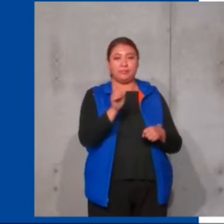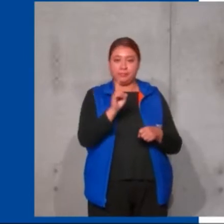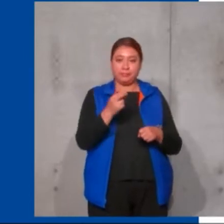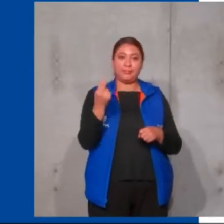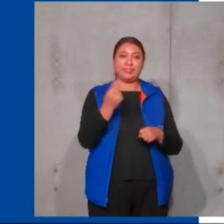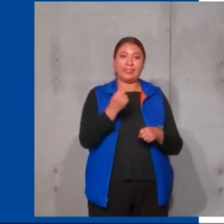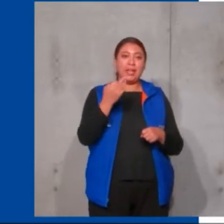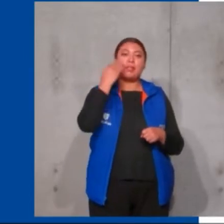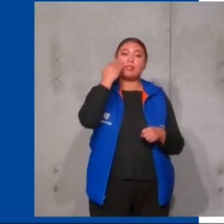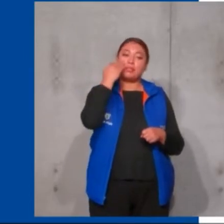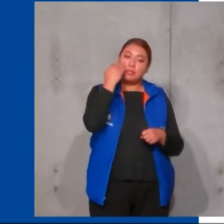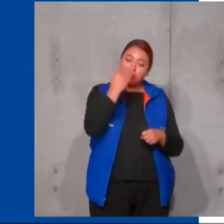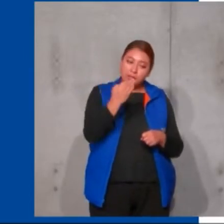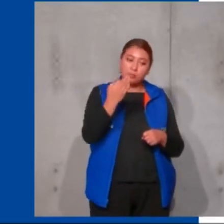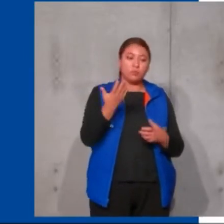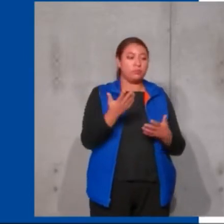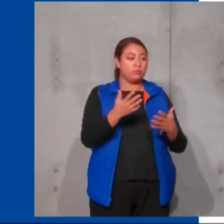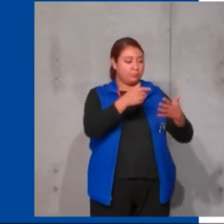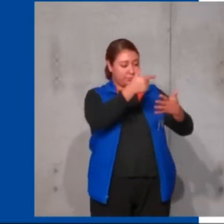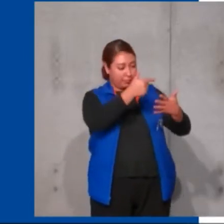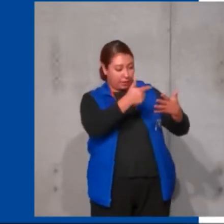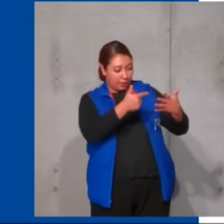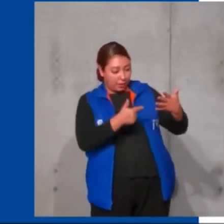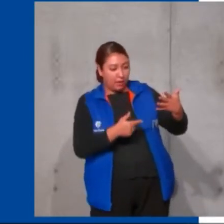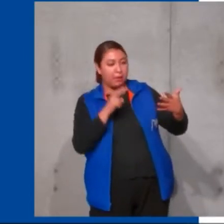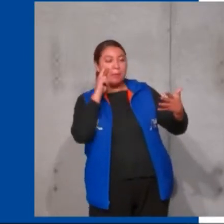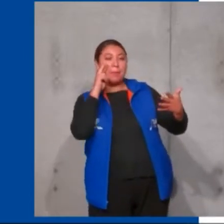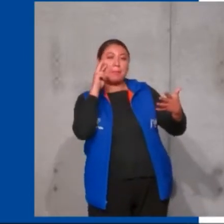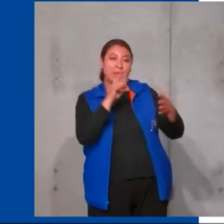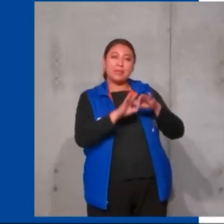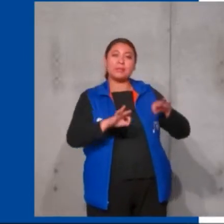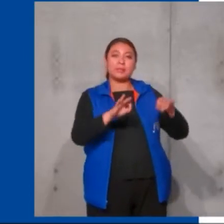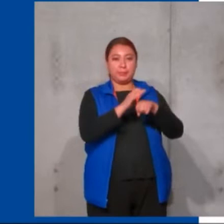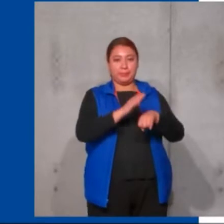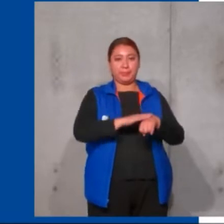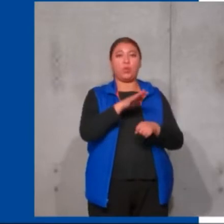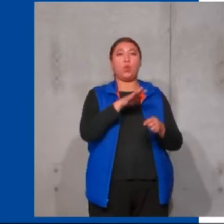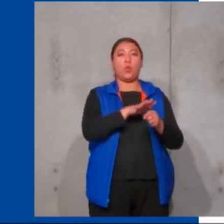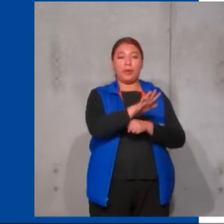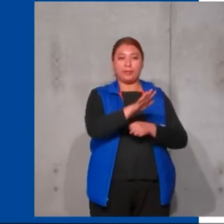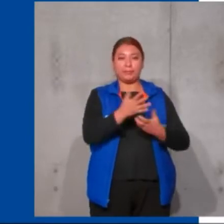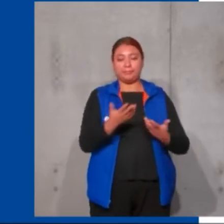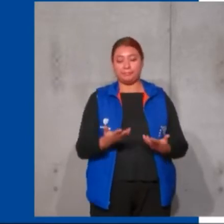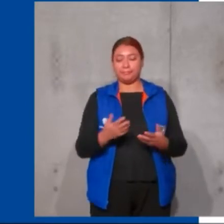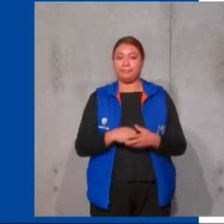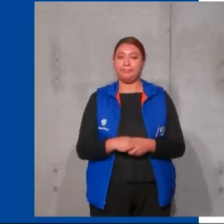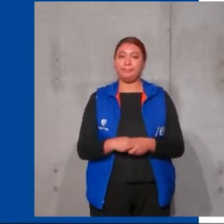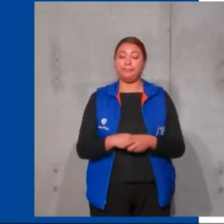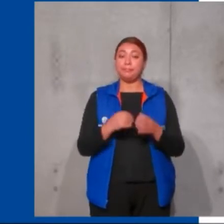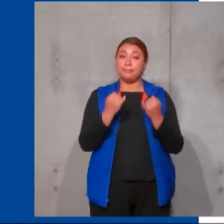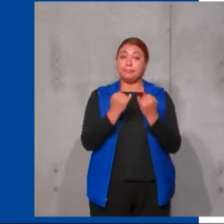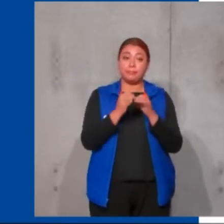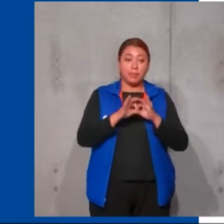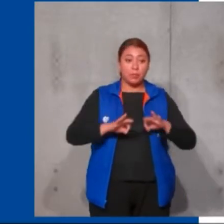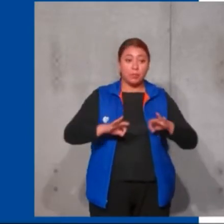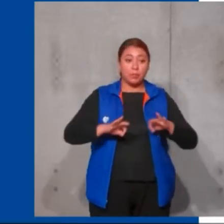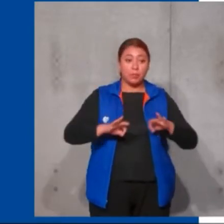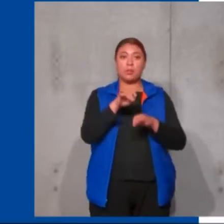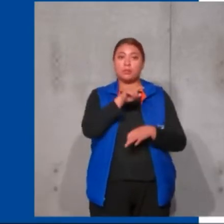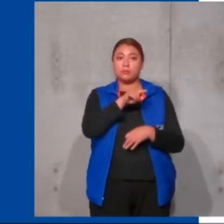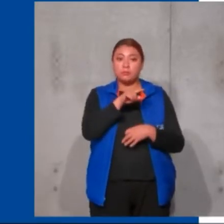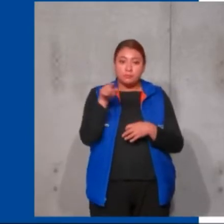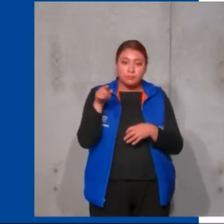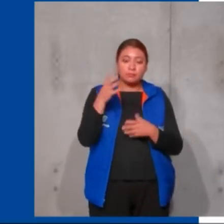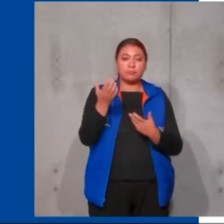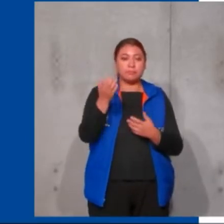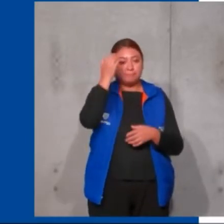Se tiene que hacer con tiempo, ¿no? Entonces, un dato importante también a